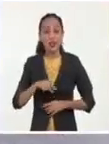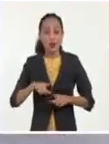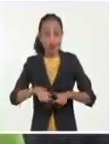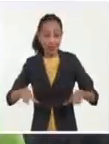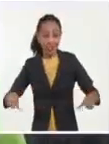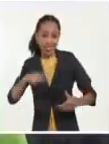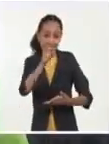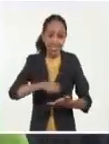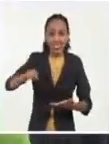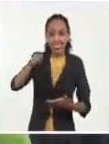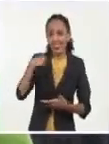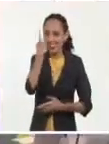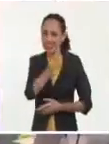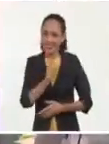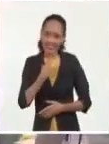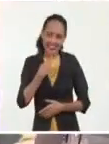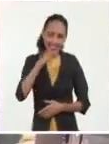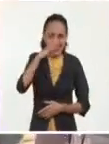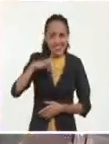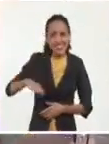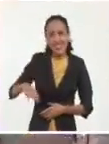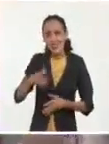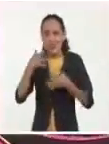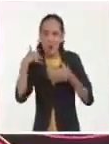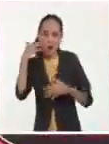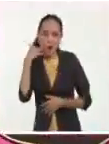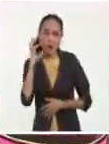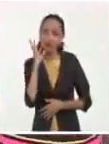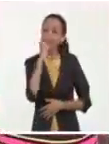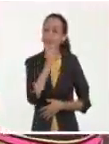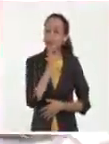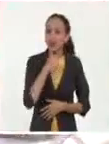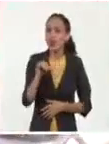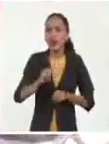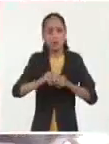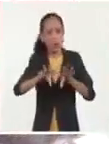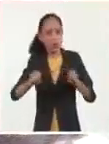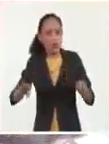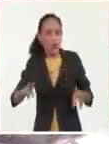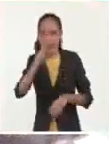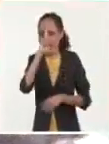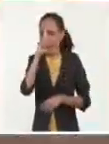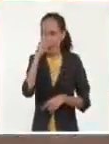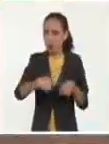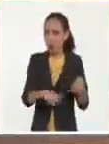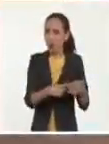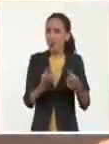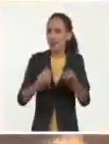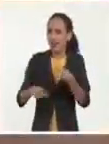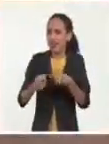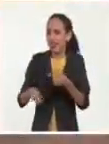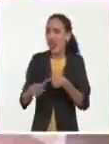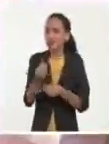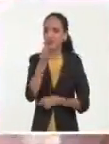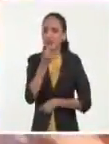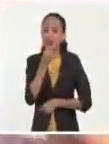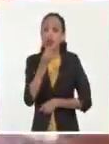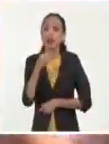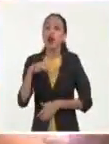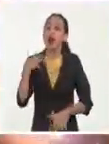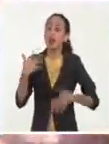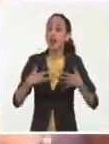rostros infantiles se encontró nuevos colores la mañana. Hubo promoción de salud, ofertas gastronómicas y actividades deportivas.